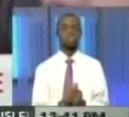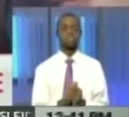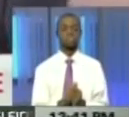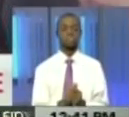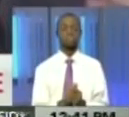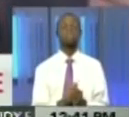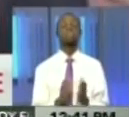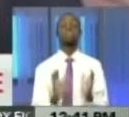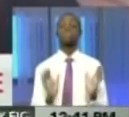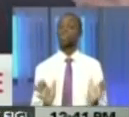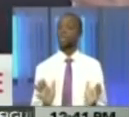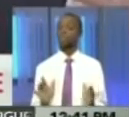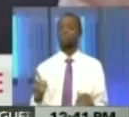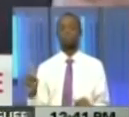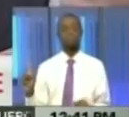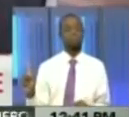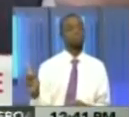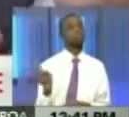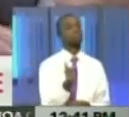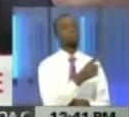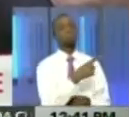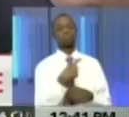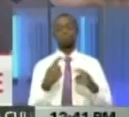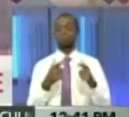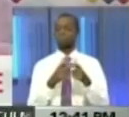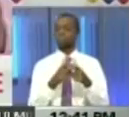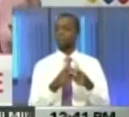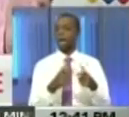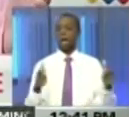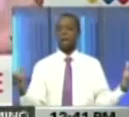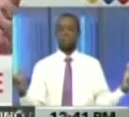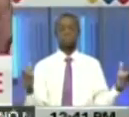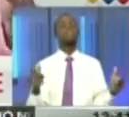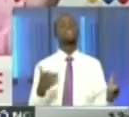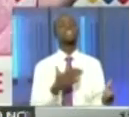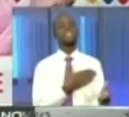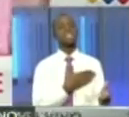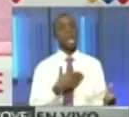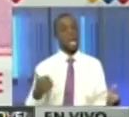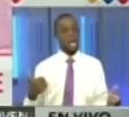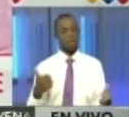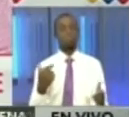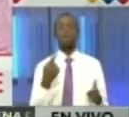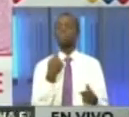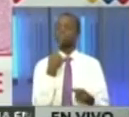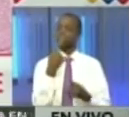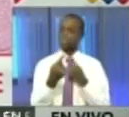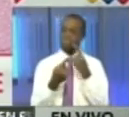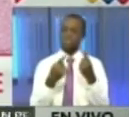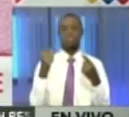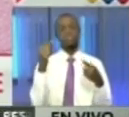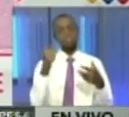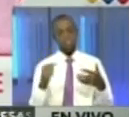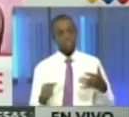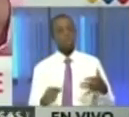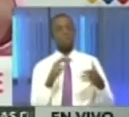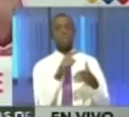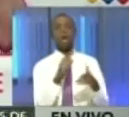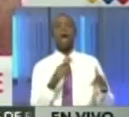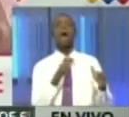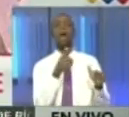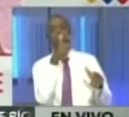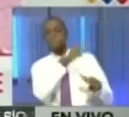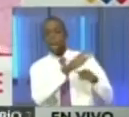En forma general, quiero también mencionar algunos de los sectores populares organizados